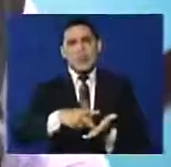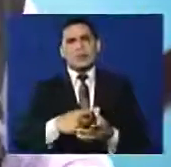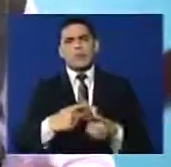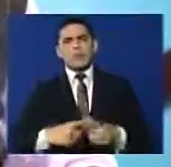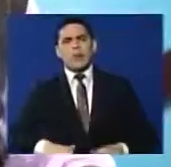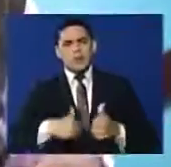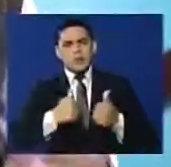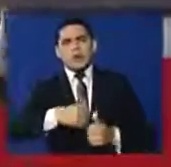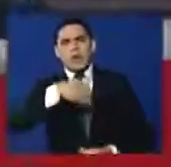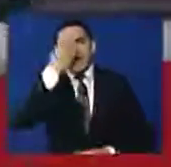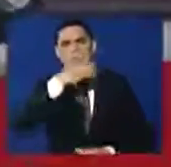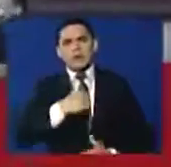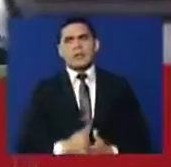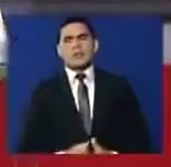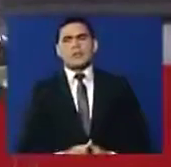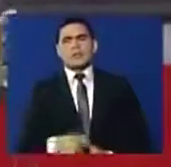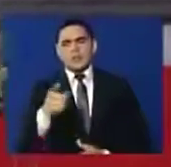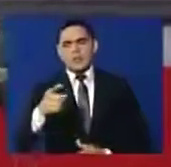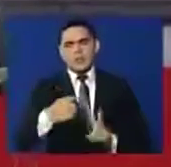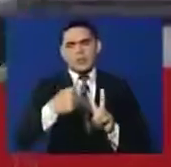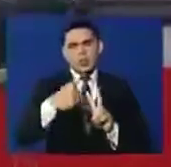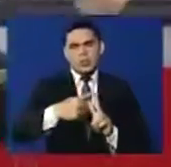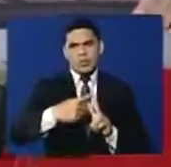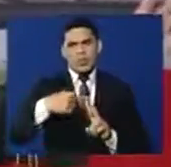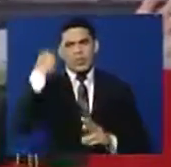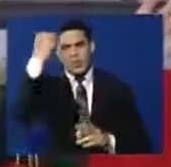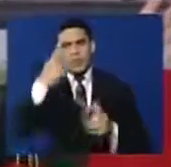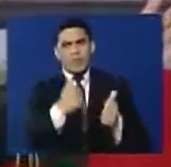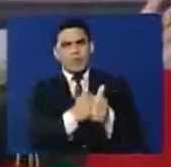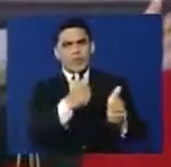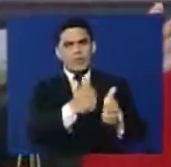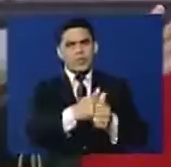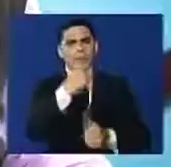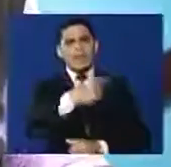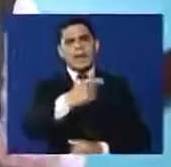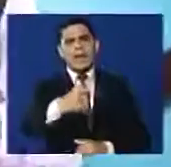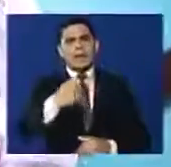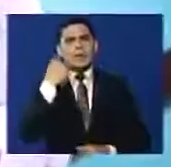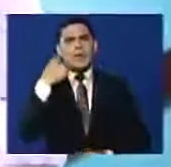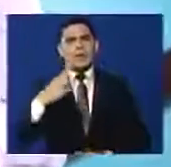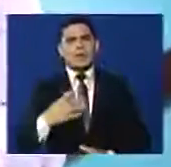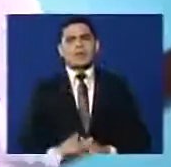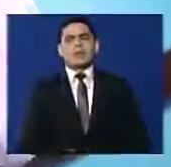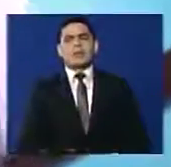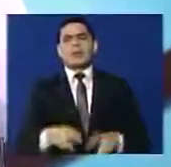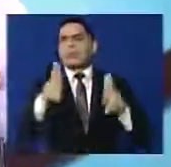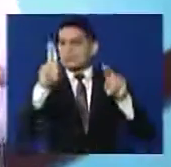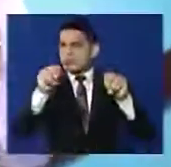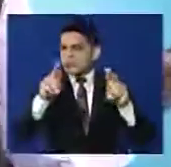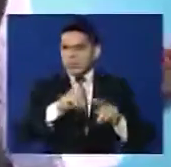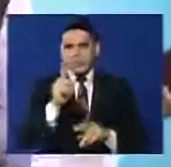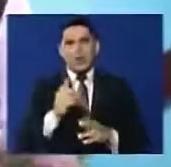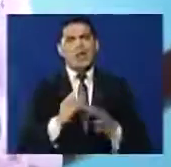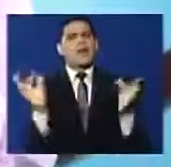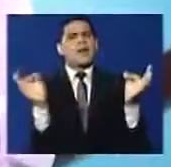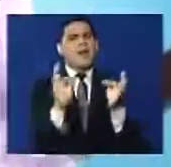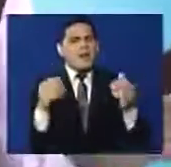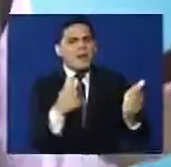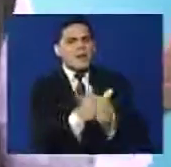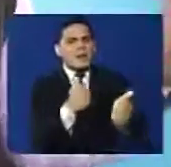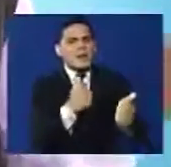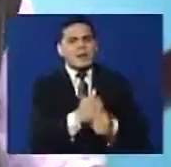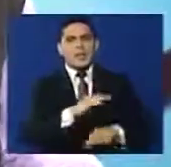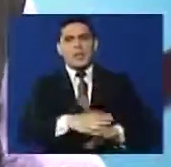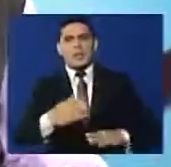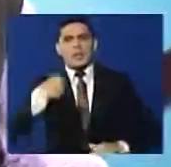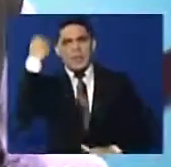pelea por la carrera. De manera tal que tú como yo creemos que no debe haber persecución para el artista. No, en ningún, pero de, a, la, con nadie, a nadie se le debe